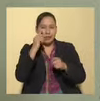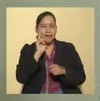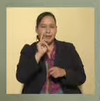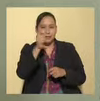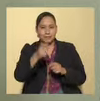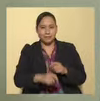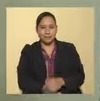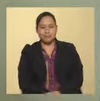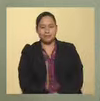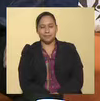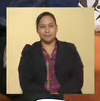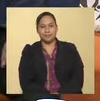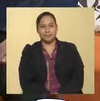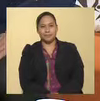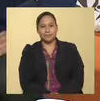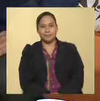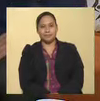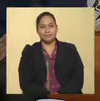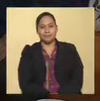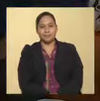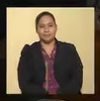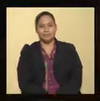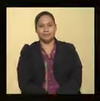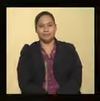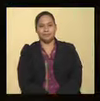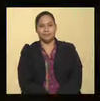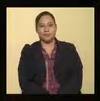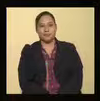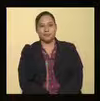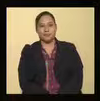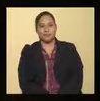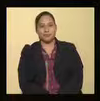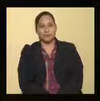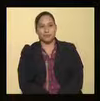acompañe? ¿Vámonos? Vámonos.